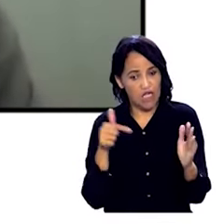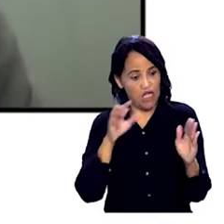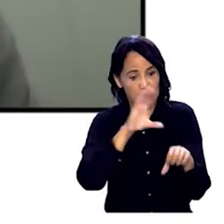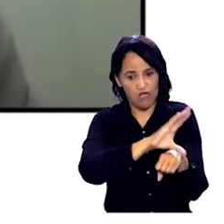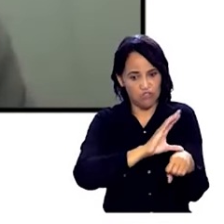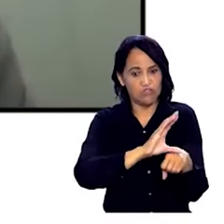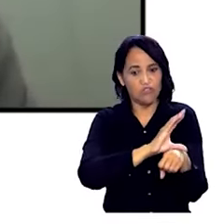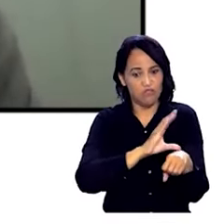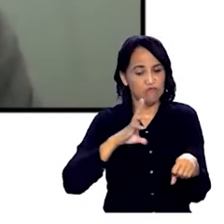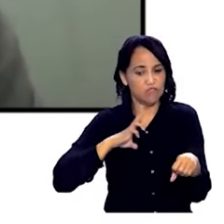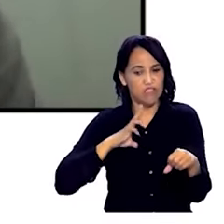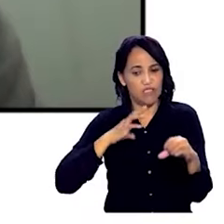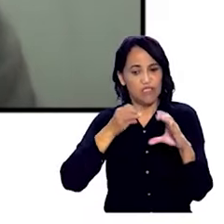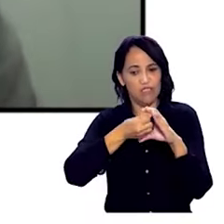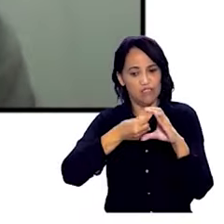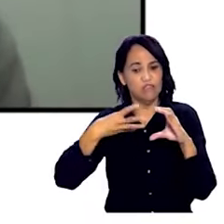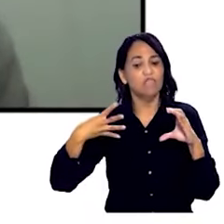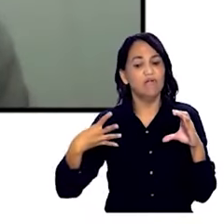aspectos